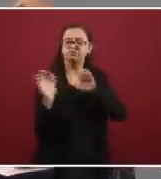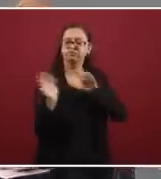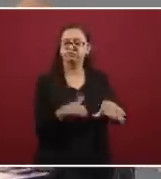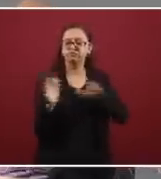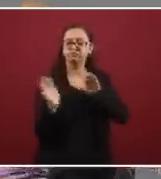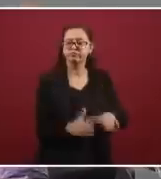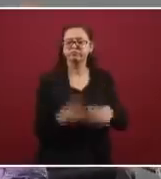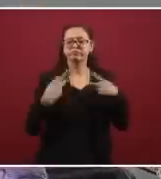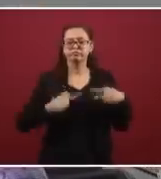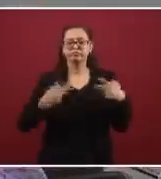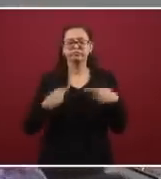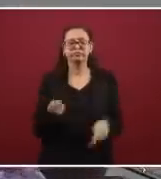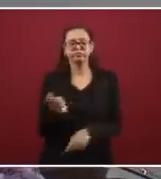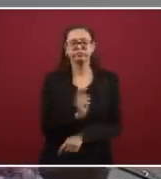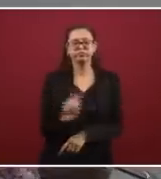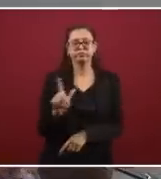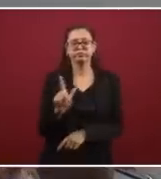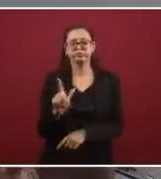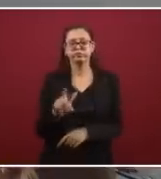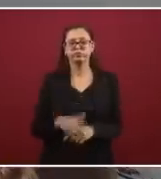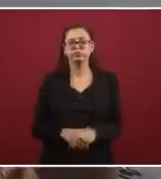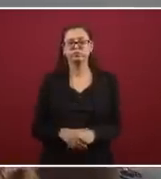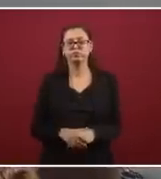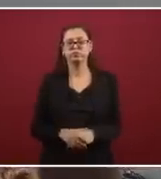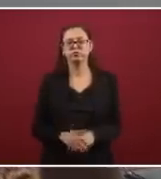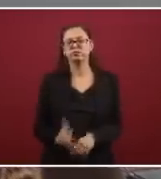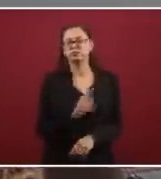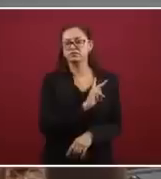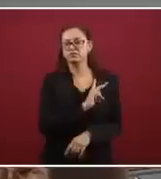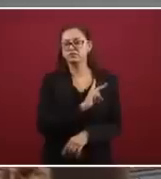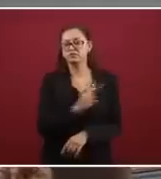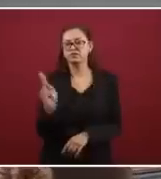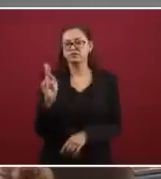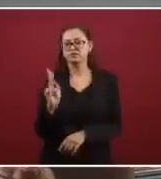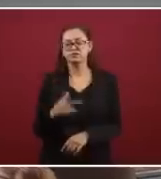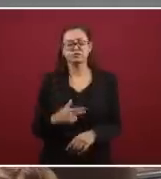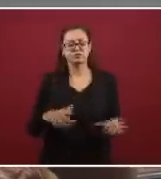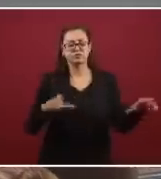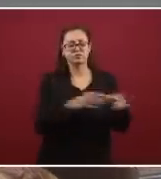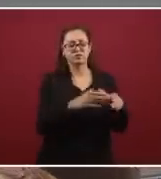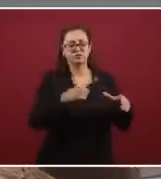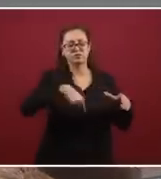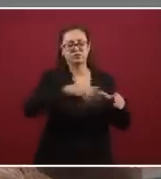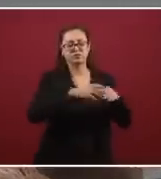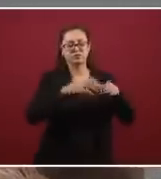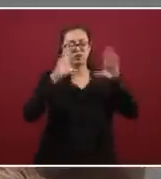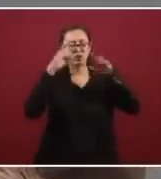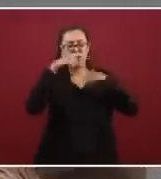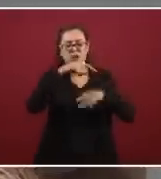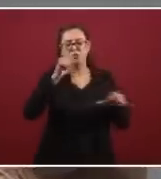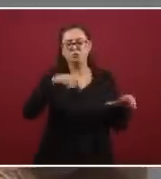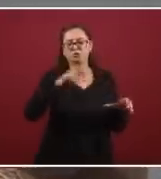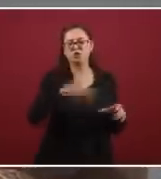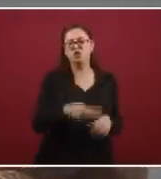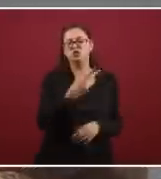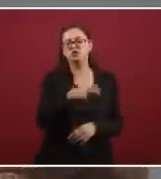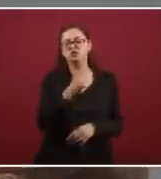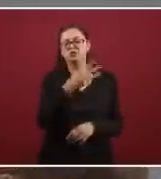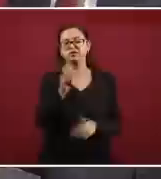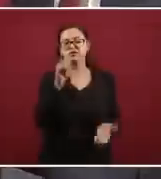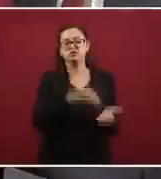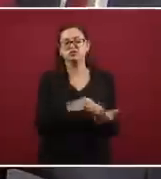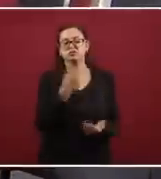a profesionales, por lo general todos conservadores, para ganar 200, 300 mil